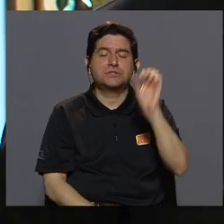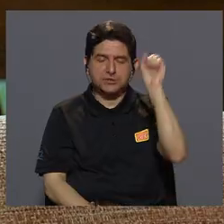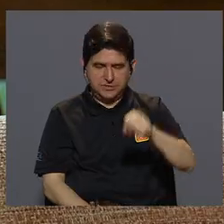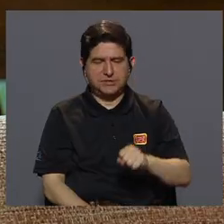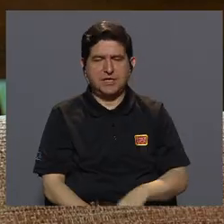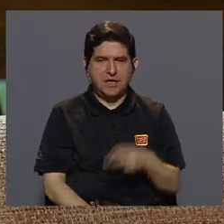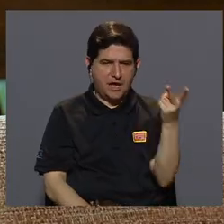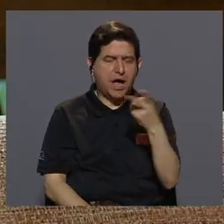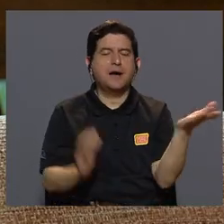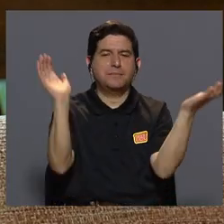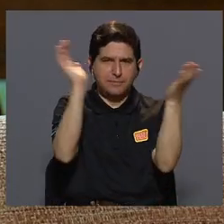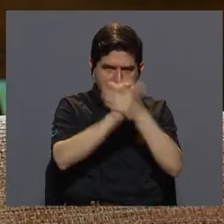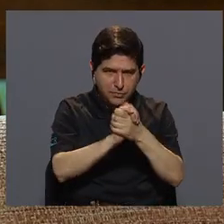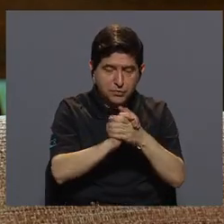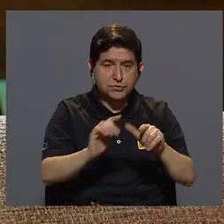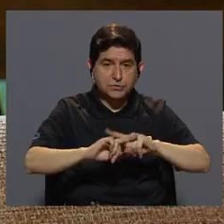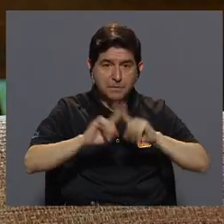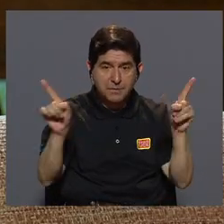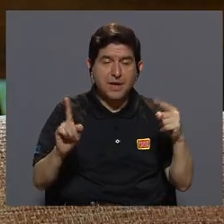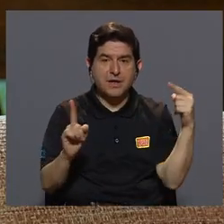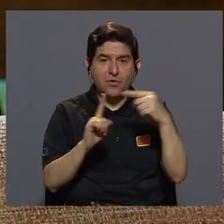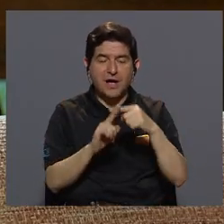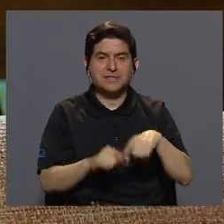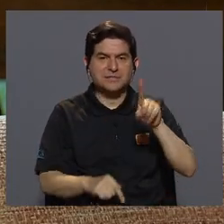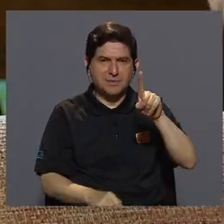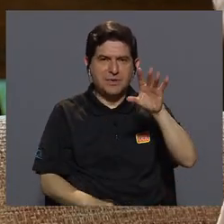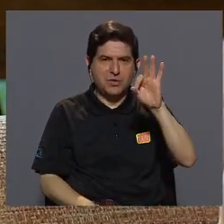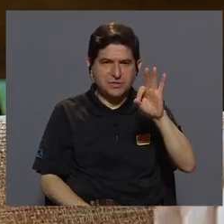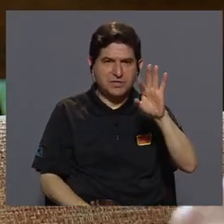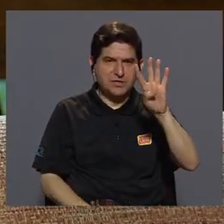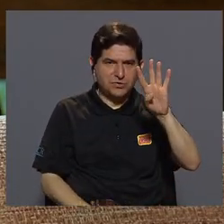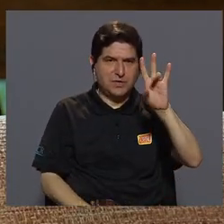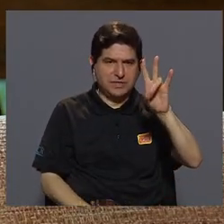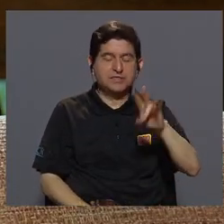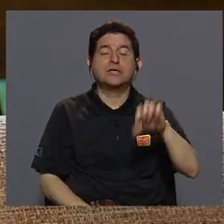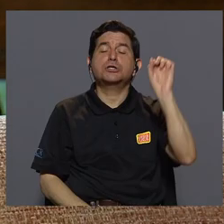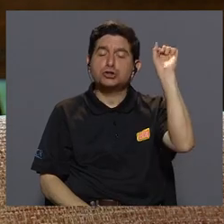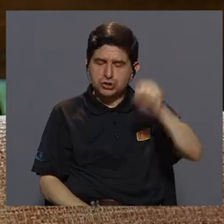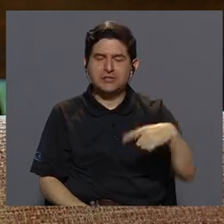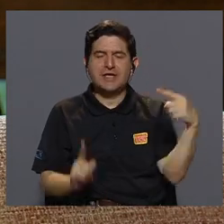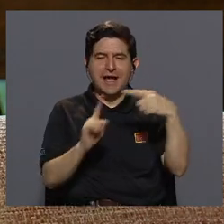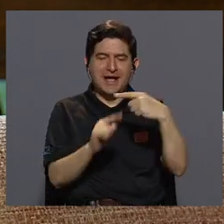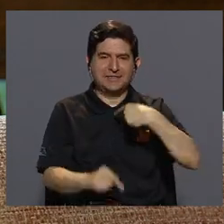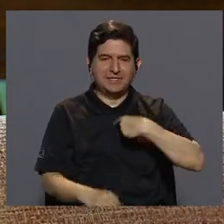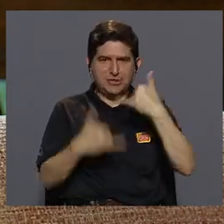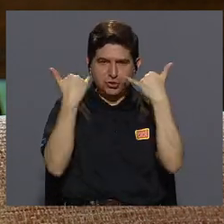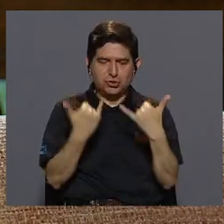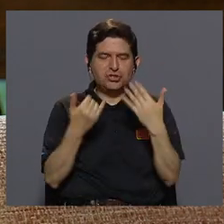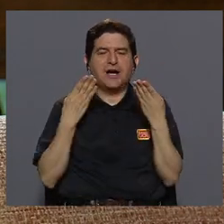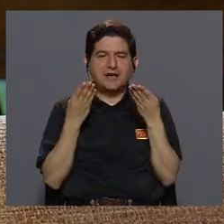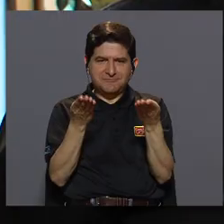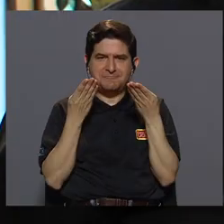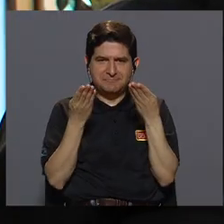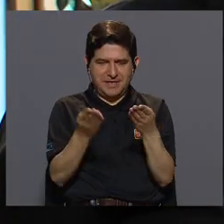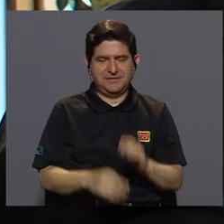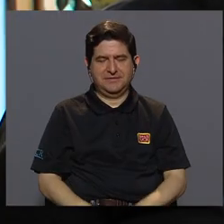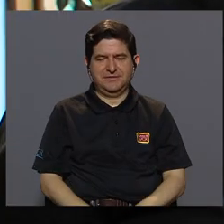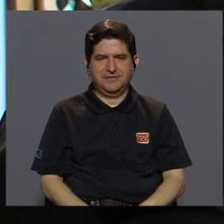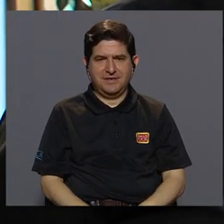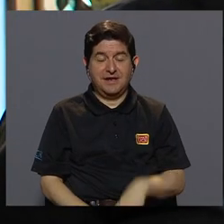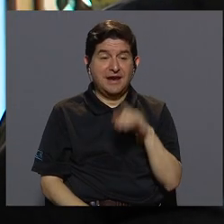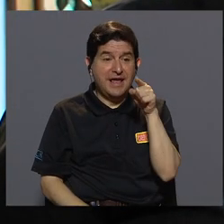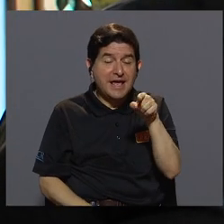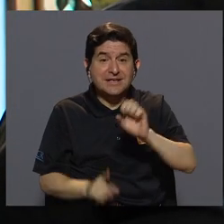1946, ustedes deciden casarse, pero es hasta el 47 que se casan. Nos casamos en el 47, hasta que yo fuera bachiller. Pero hay una